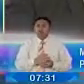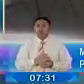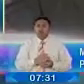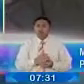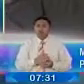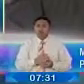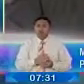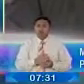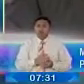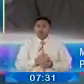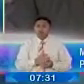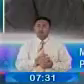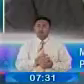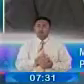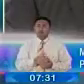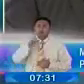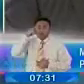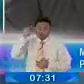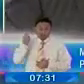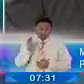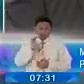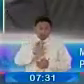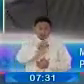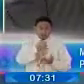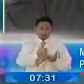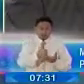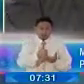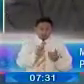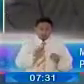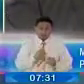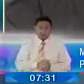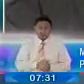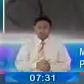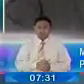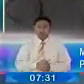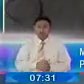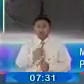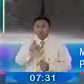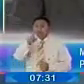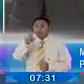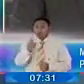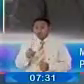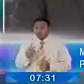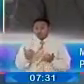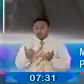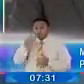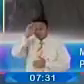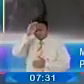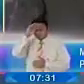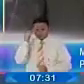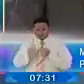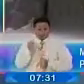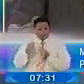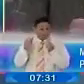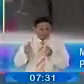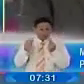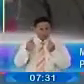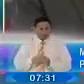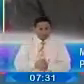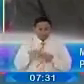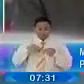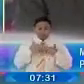también beneficios de esta inversión que está haciendo el gobierno nacional. Ministro Martínez, bueno, le pusieron a correr en las obras de los hospitales, enhorabuena que durante